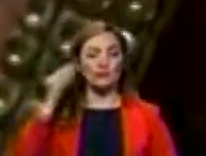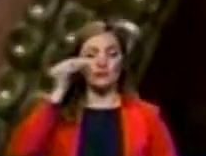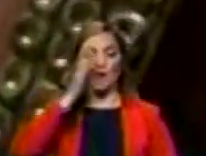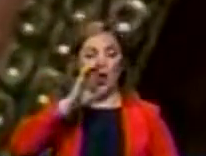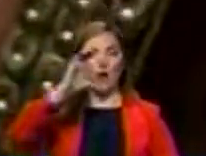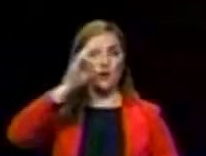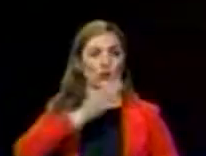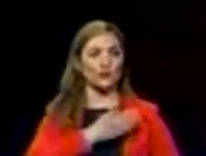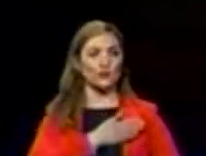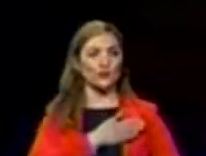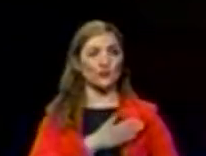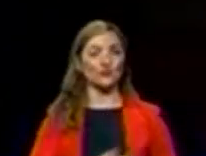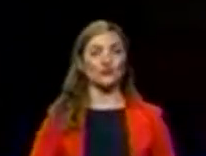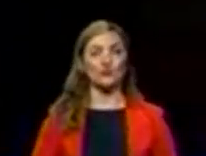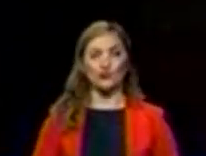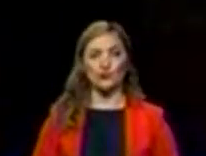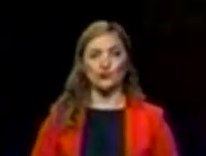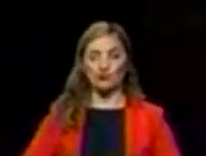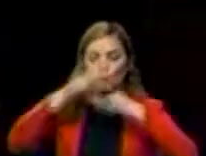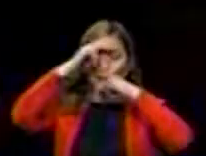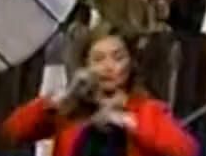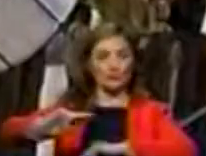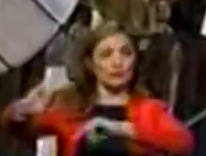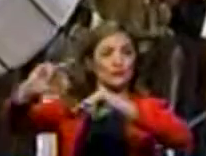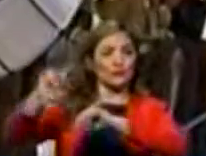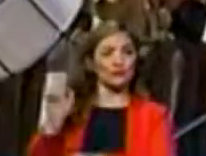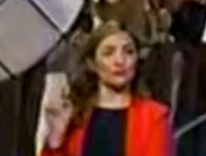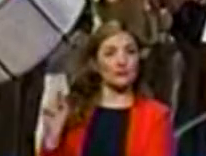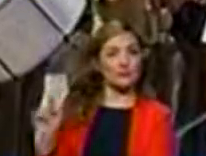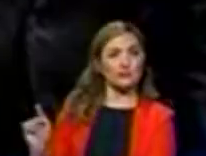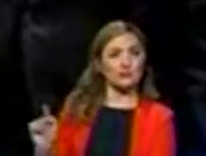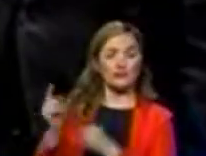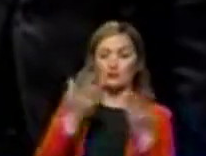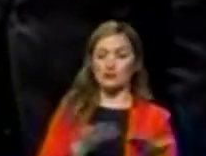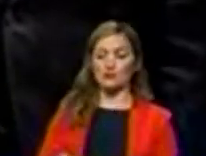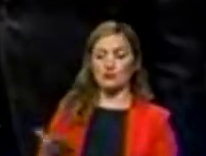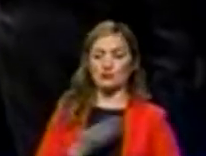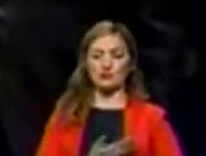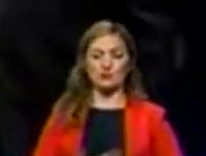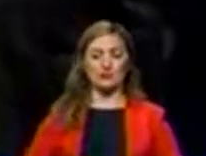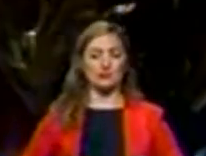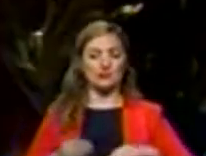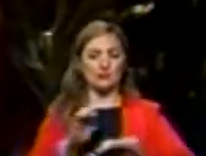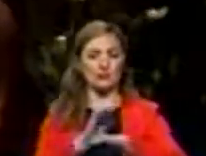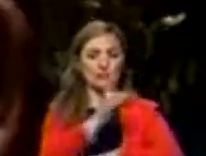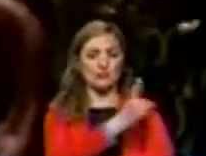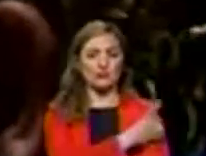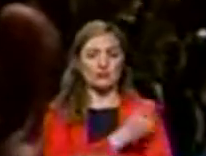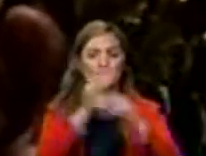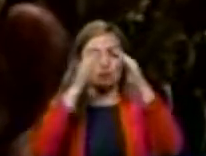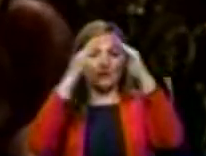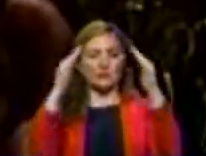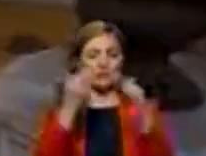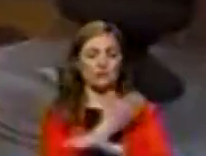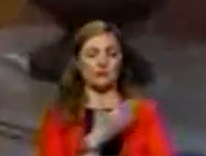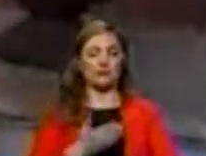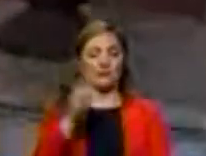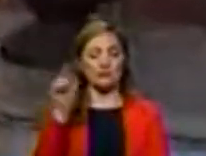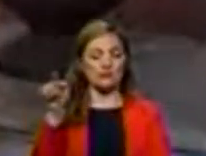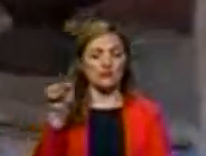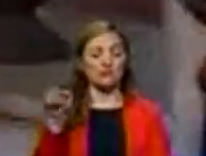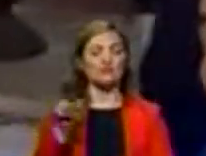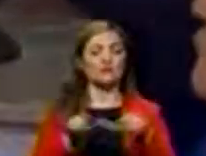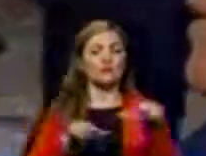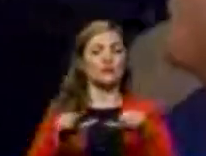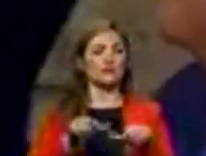En medio de honores, con el himno nacional, recibieron al presidente ecuatoriano y su delegación en el Palacio del Quirinal en Roma. Su